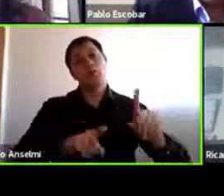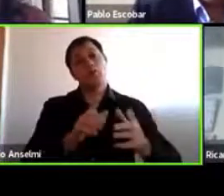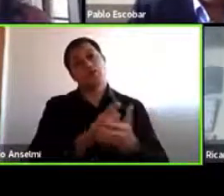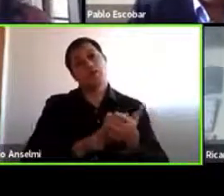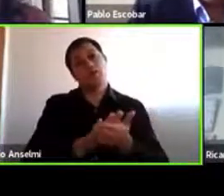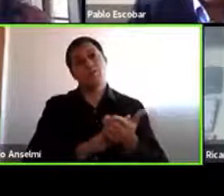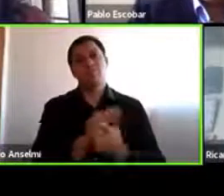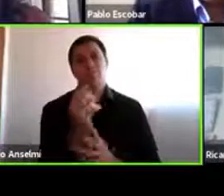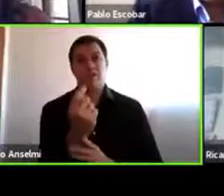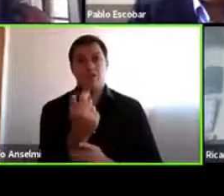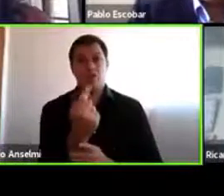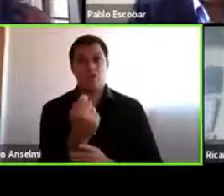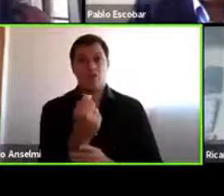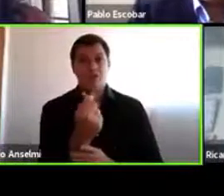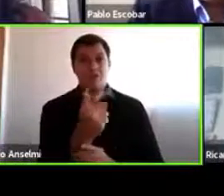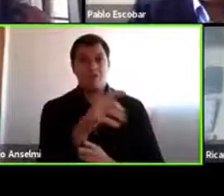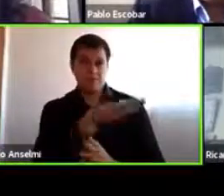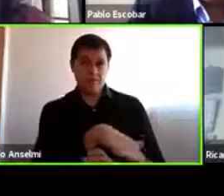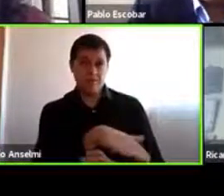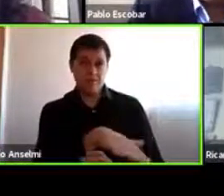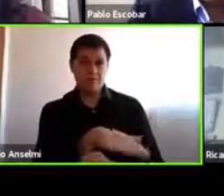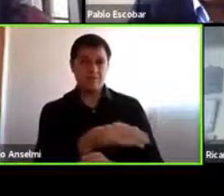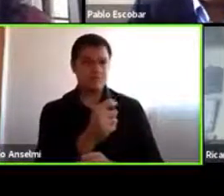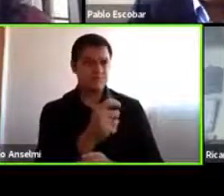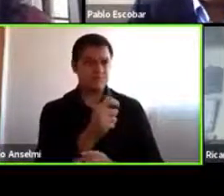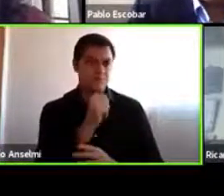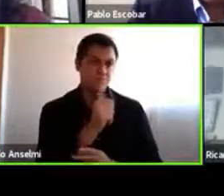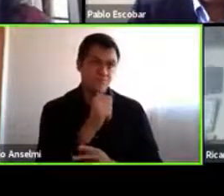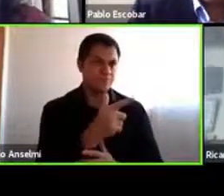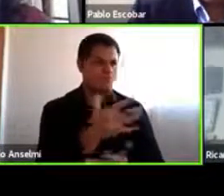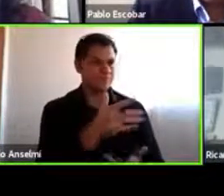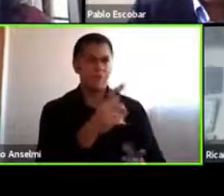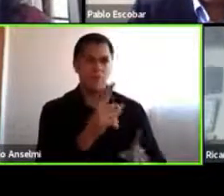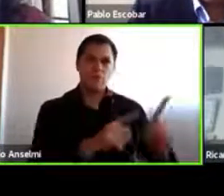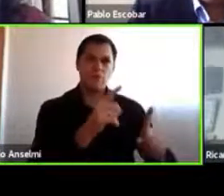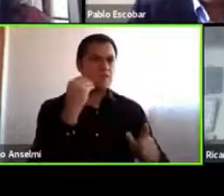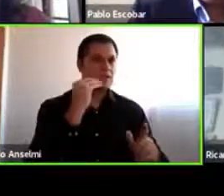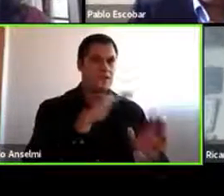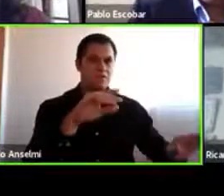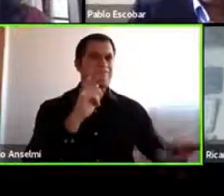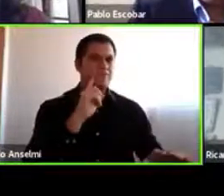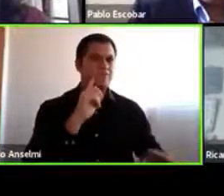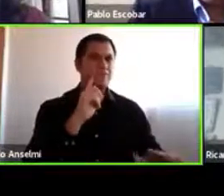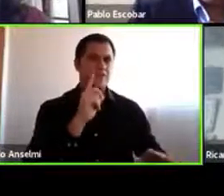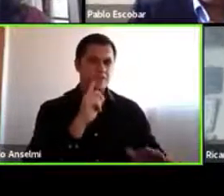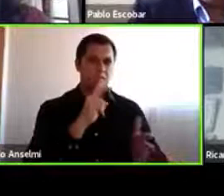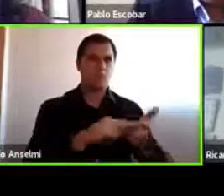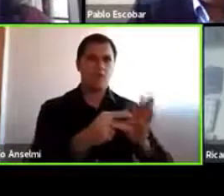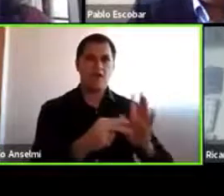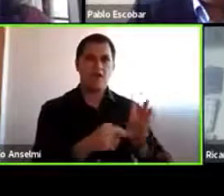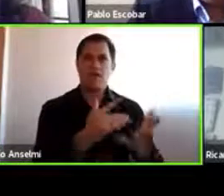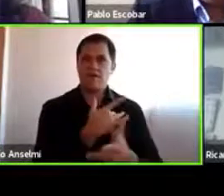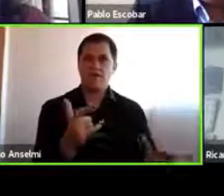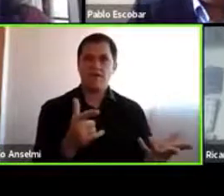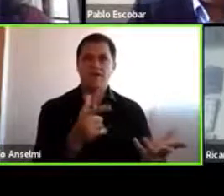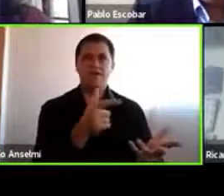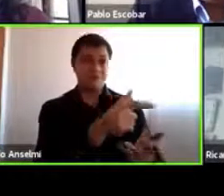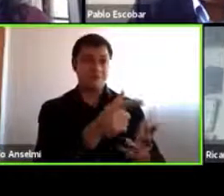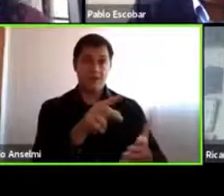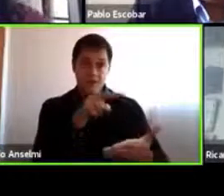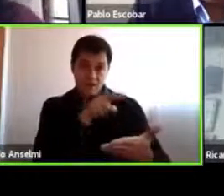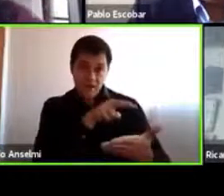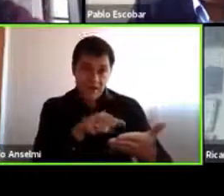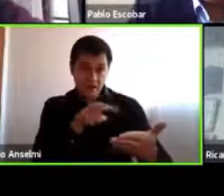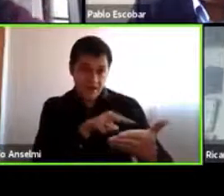es que el problema principal que tienen estos niños es justamente un insuficiente desarrollo de los fónicos.